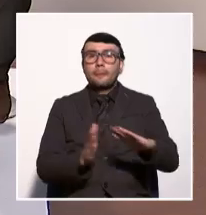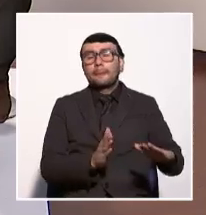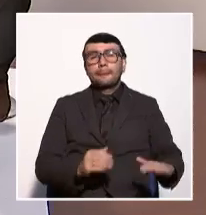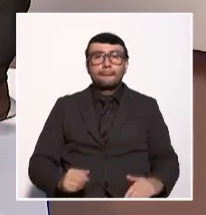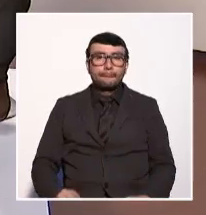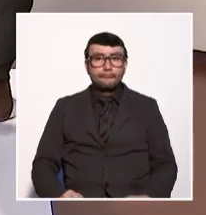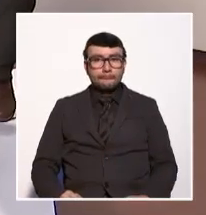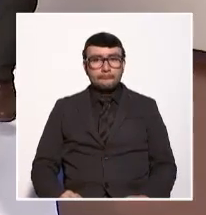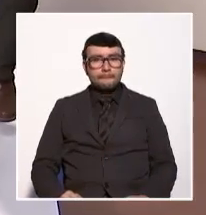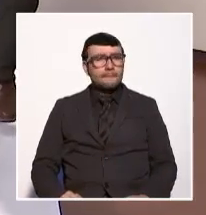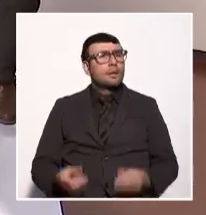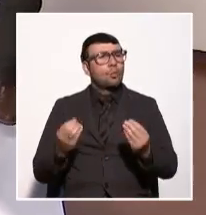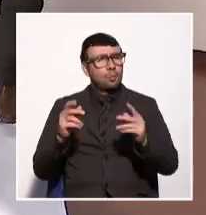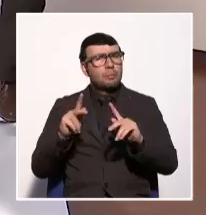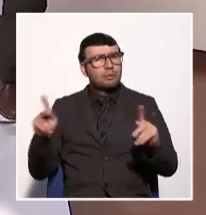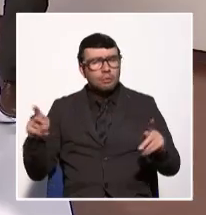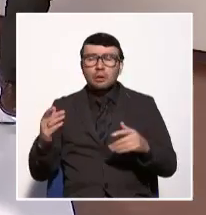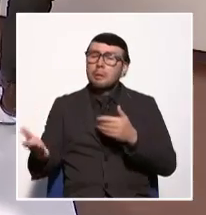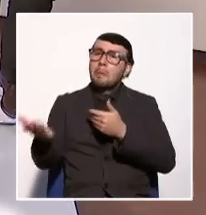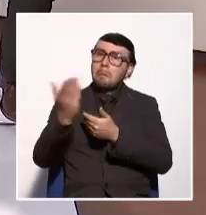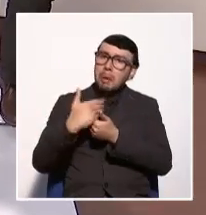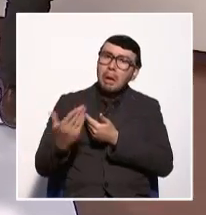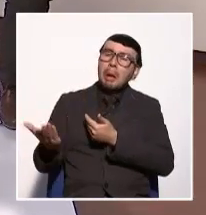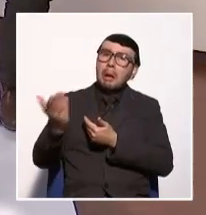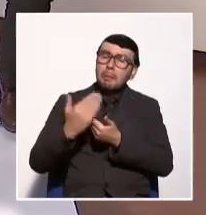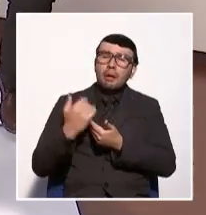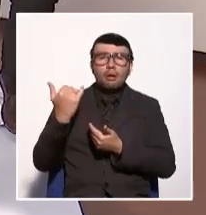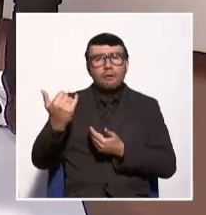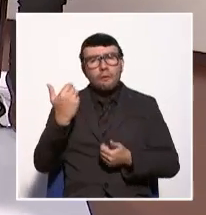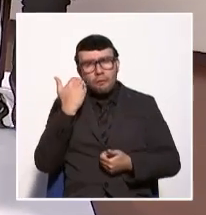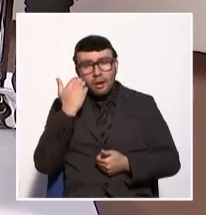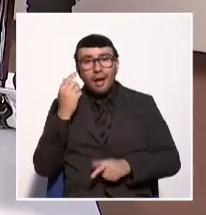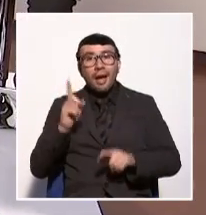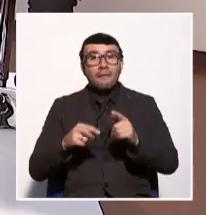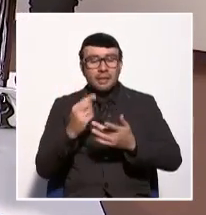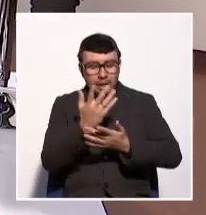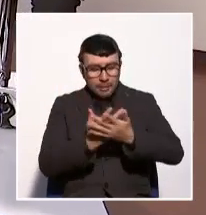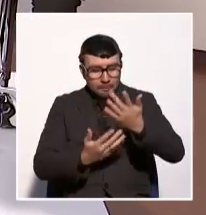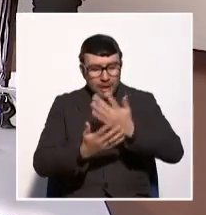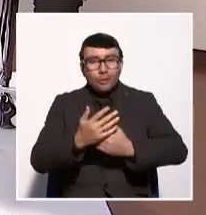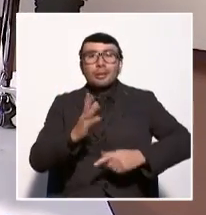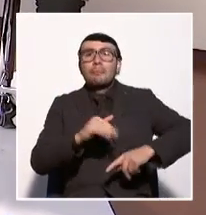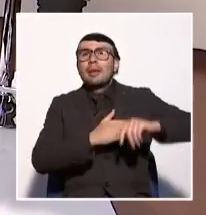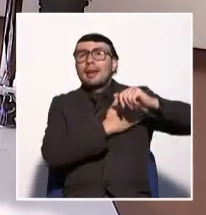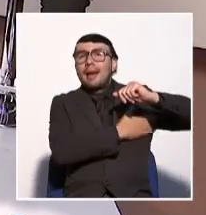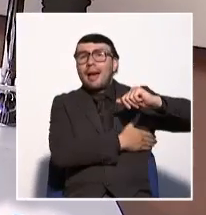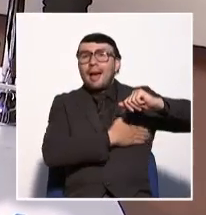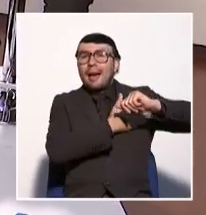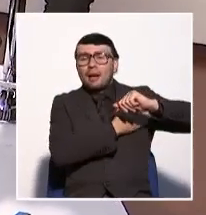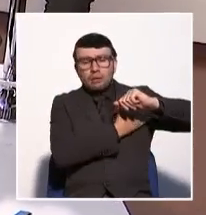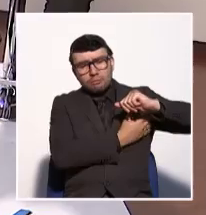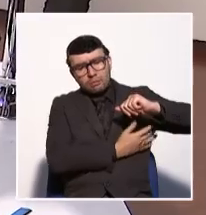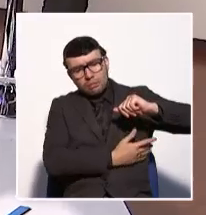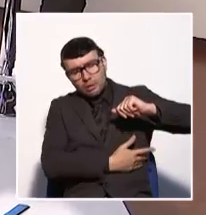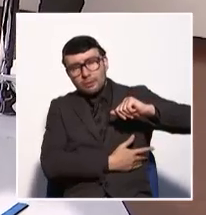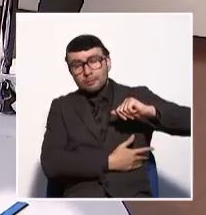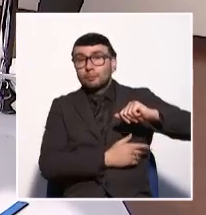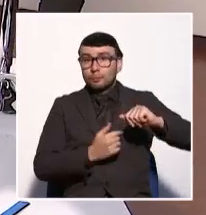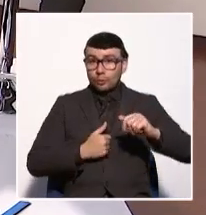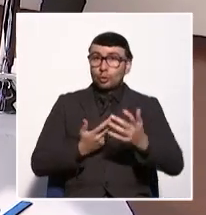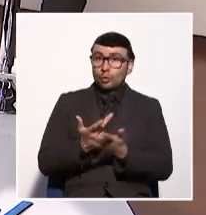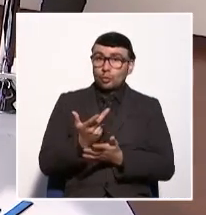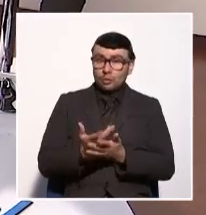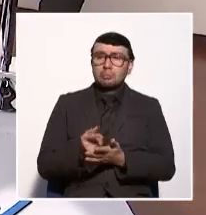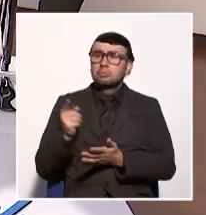mucha consulta por ese tipo de problema especialmente en las manos y en las axilas yo les voy a decir algo que pueden utilizar mientras